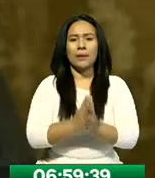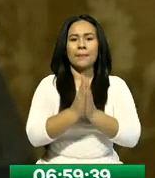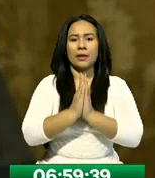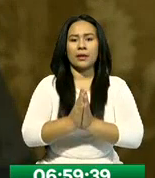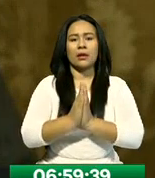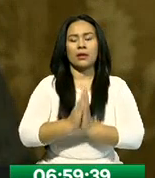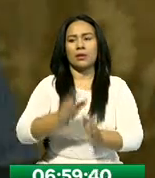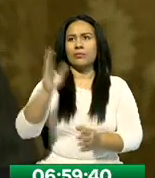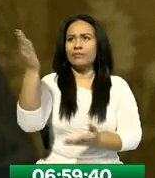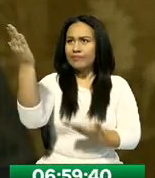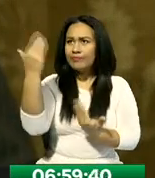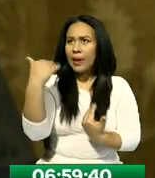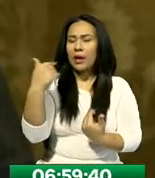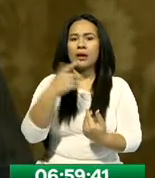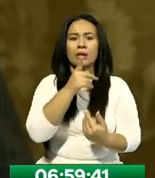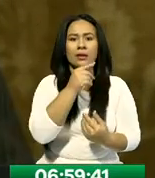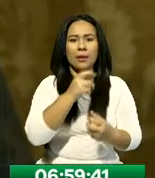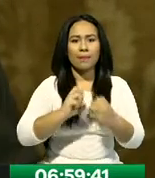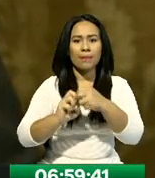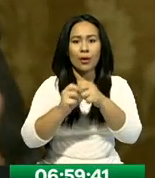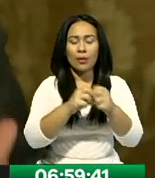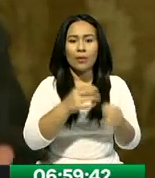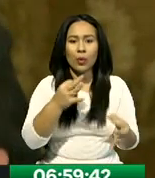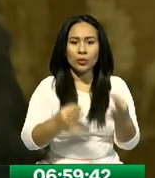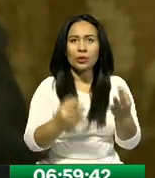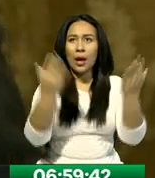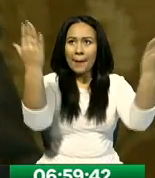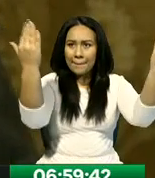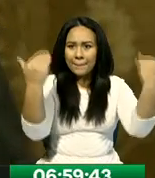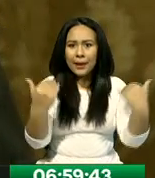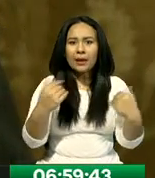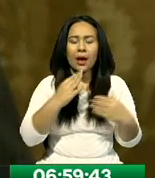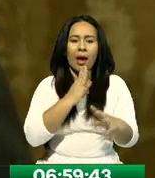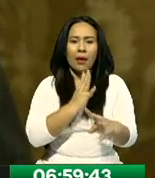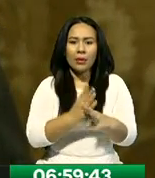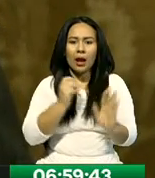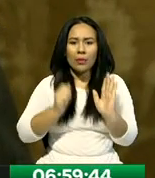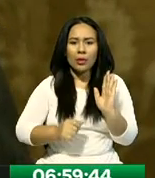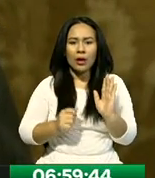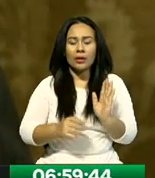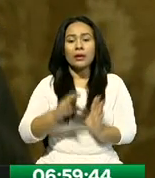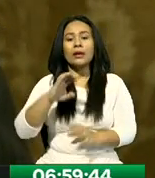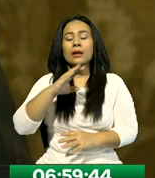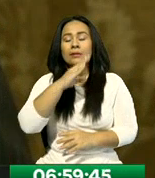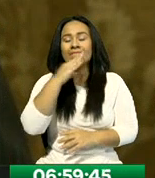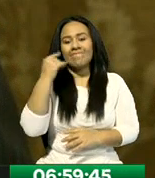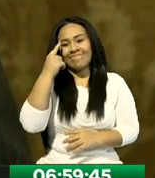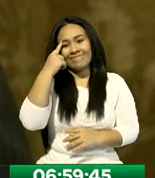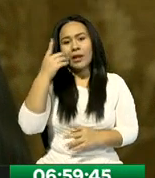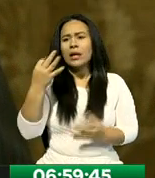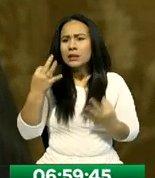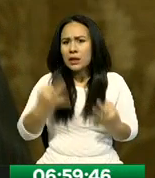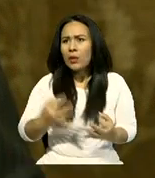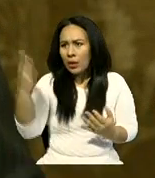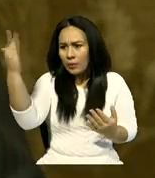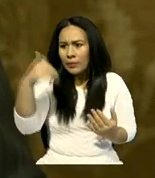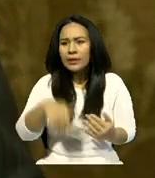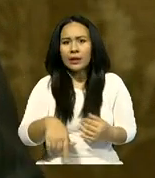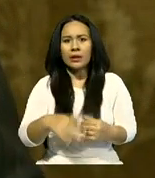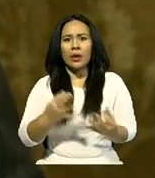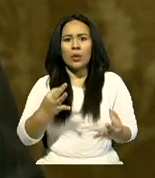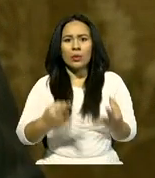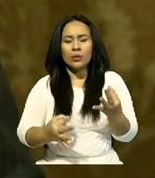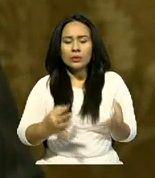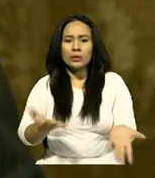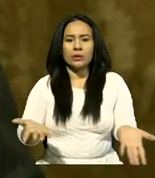país aquellos que tienen problemas con la justicia, que se enfrenten con la justicia. El señor Correa debe tener la certeza de que esa